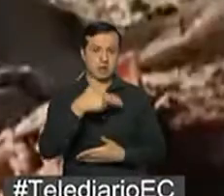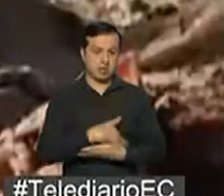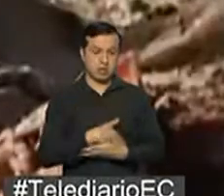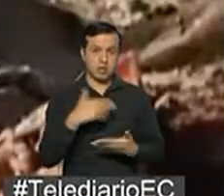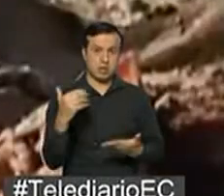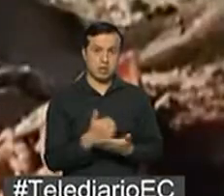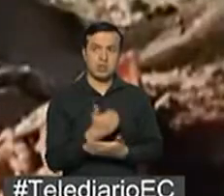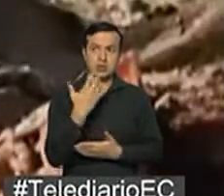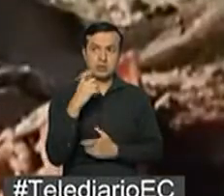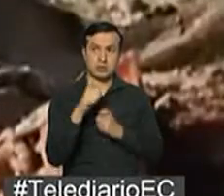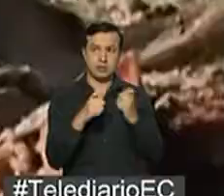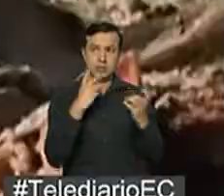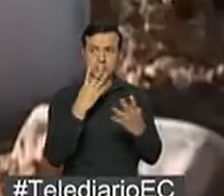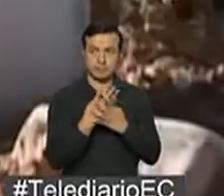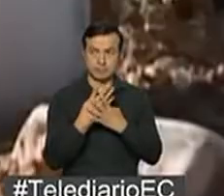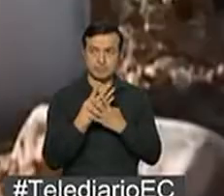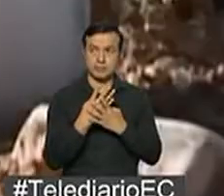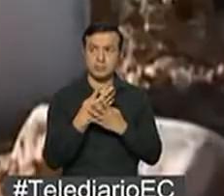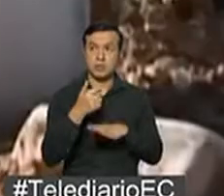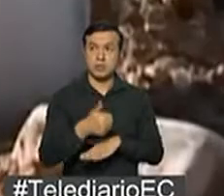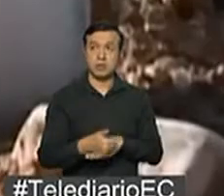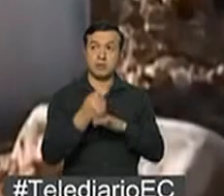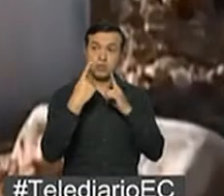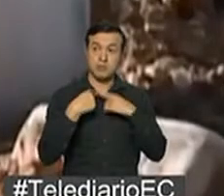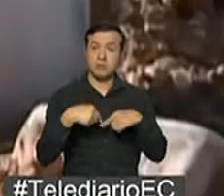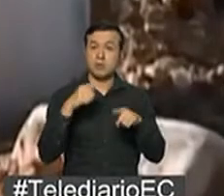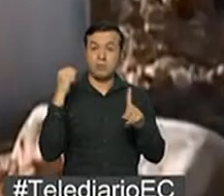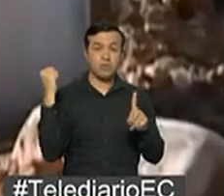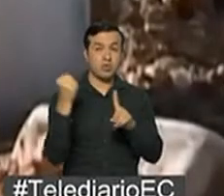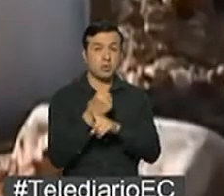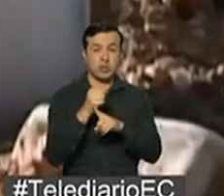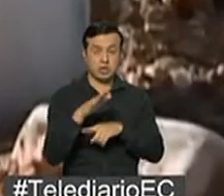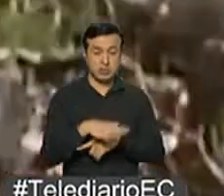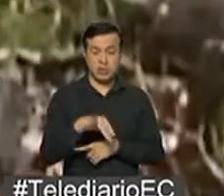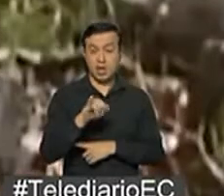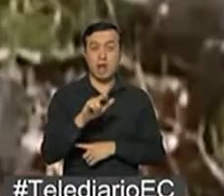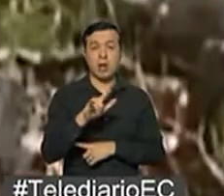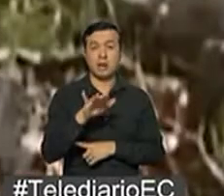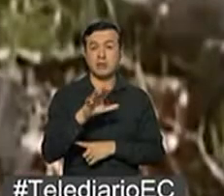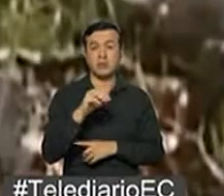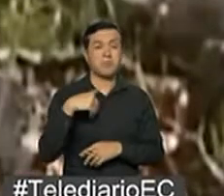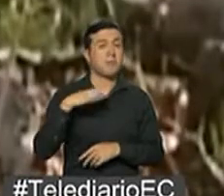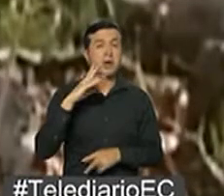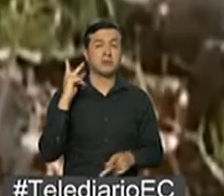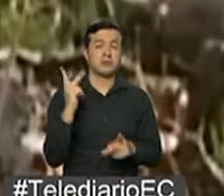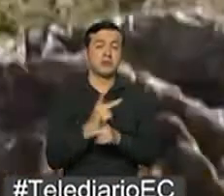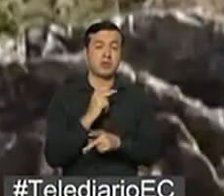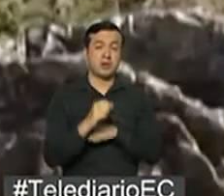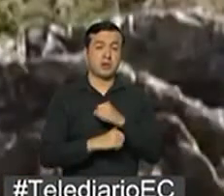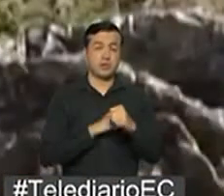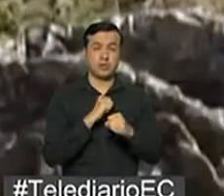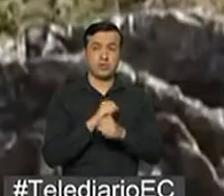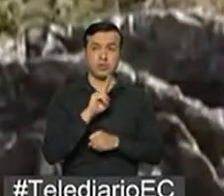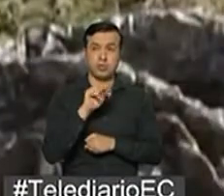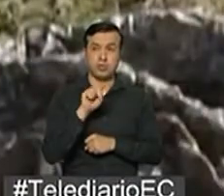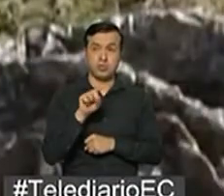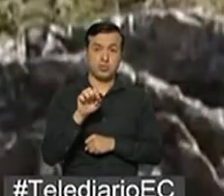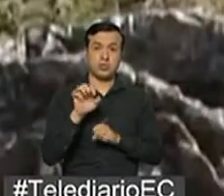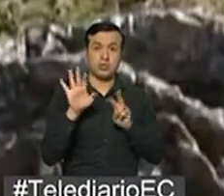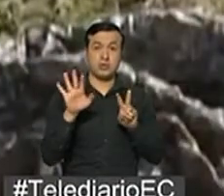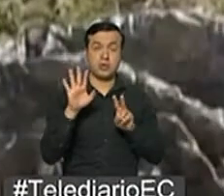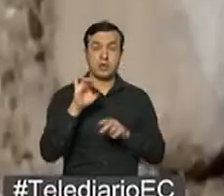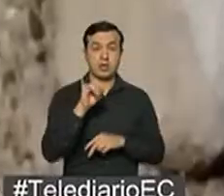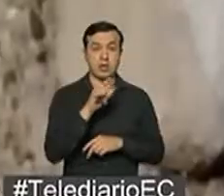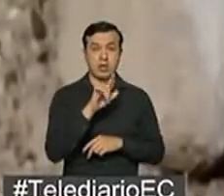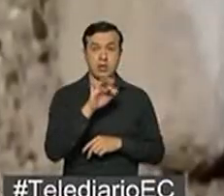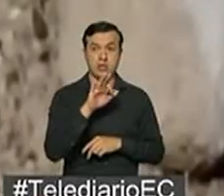detuvieron a 15 personas según las autoridades la violencia en jalisco se ha recrudecido desde 2017 tras una fractura al interior del poderoso cártel jalisco